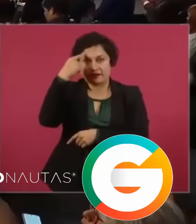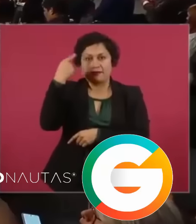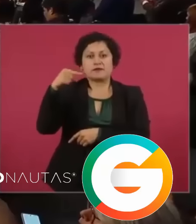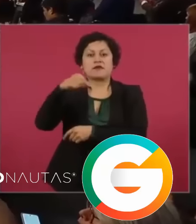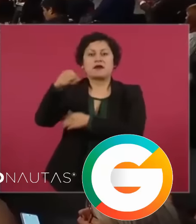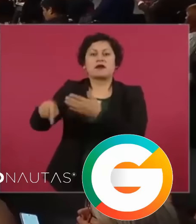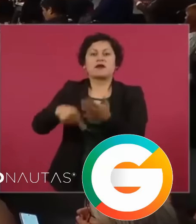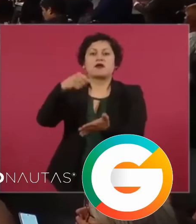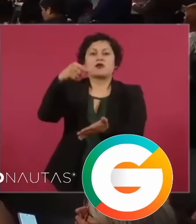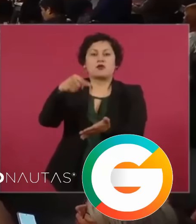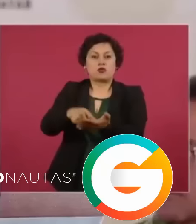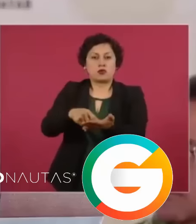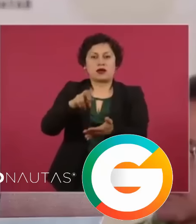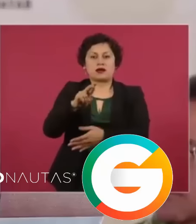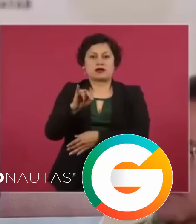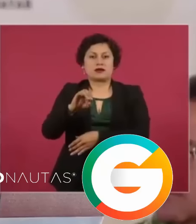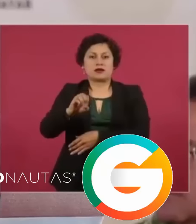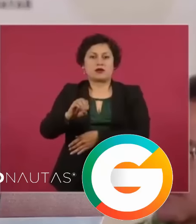Blanco,